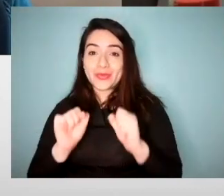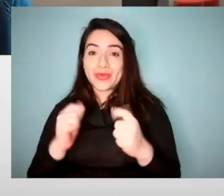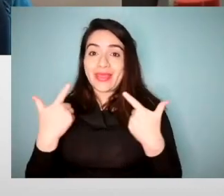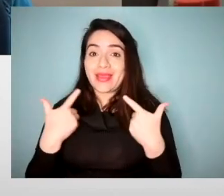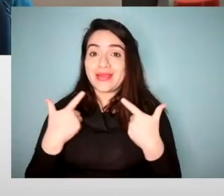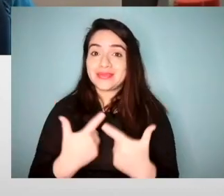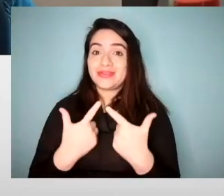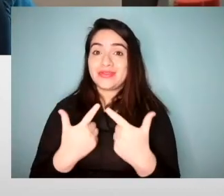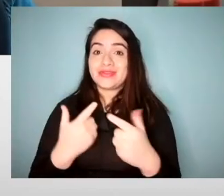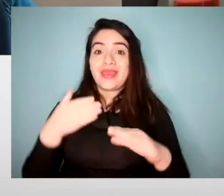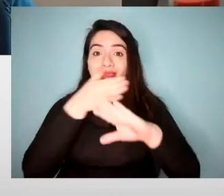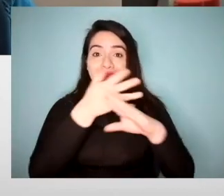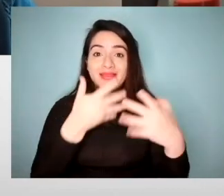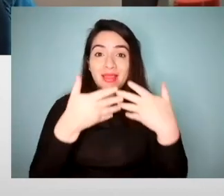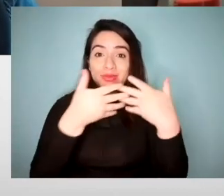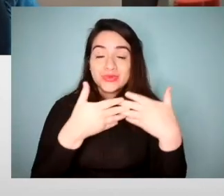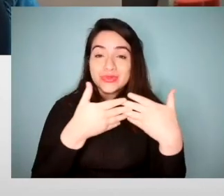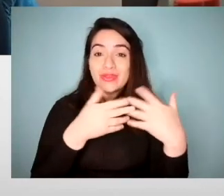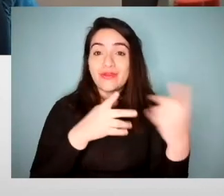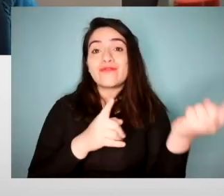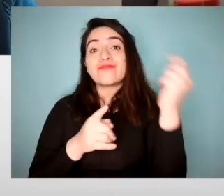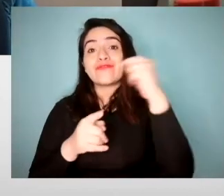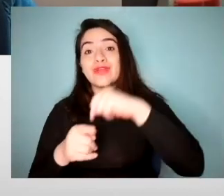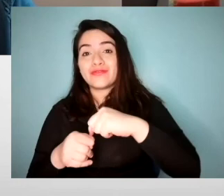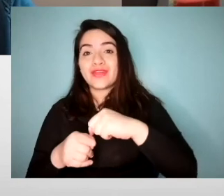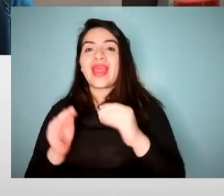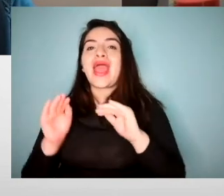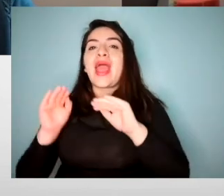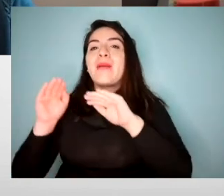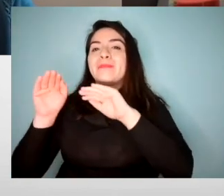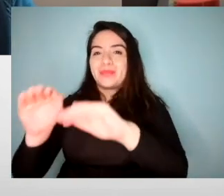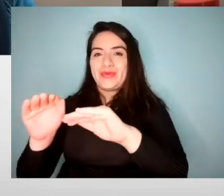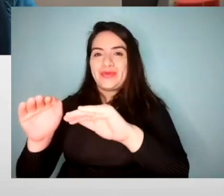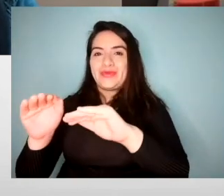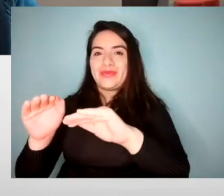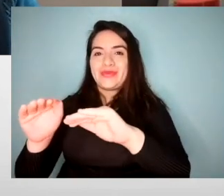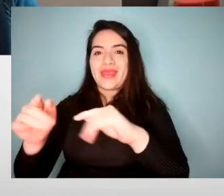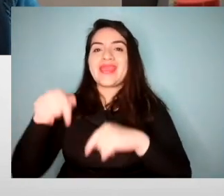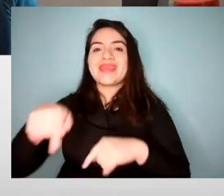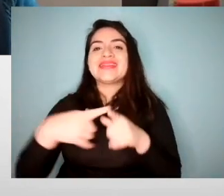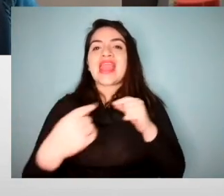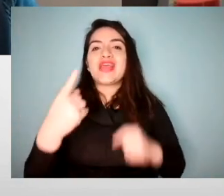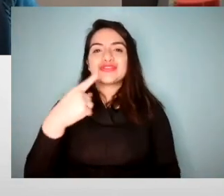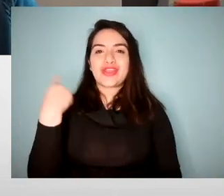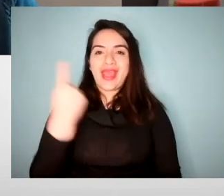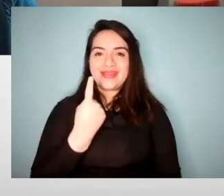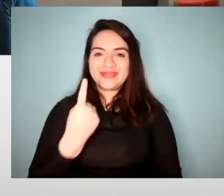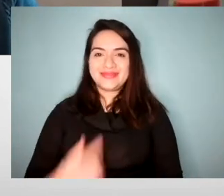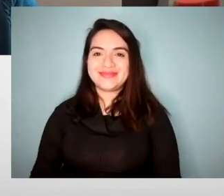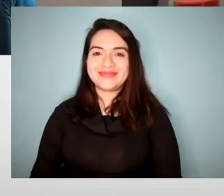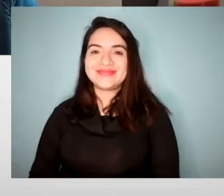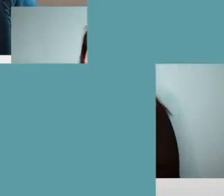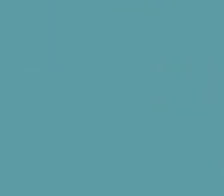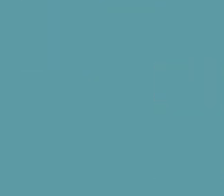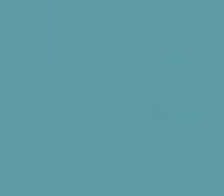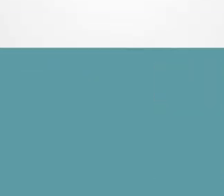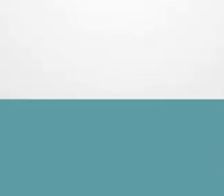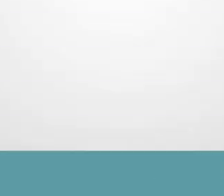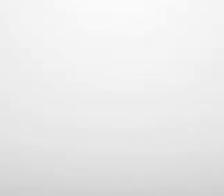ir a Estados Unidos y luego volver a hacer un aporte a nivel nacional. Muchísimas gracias.